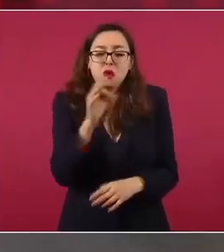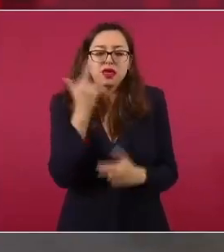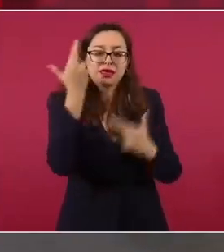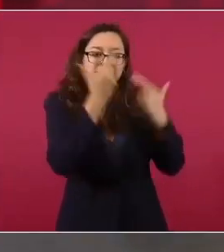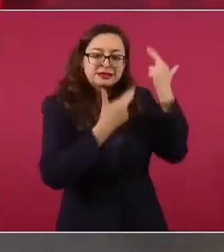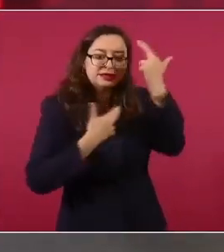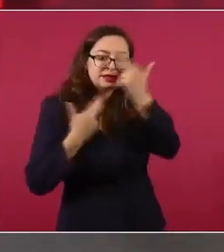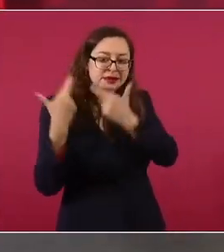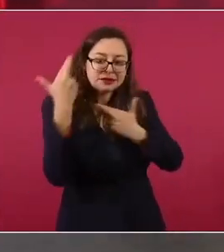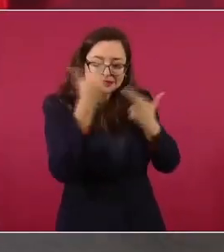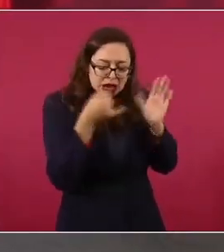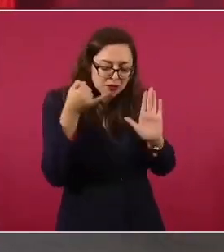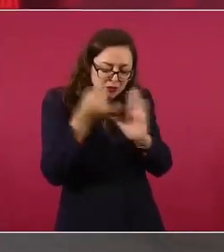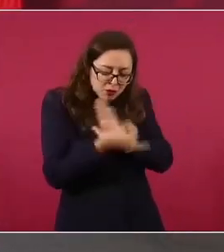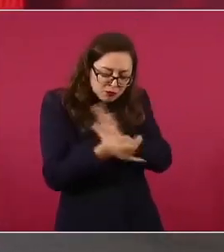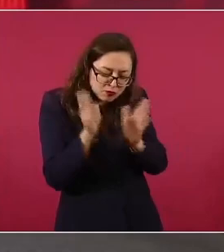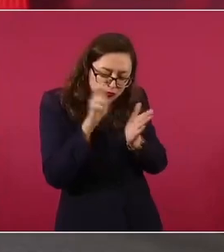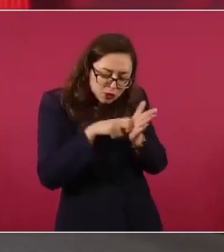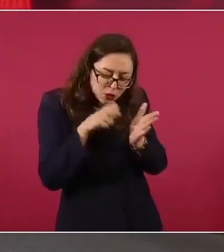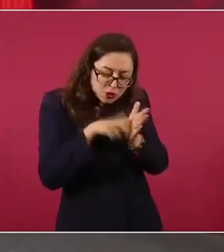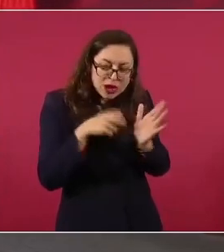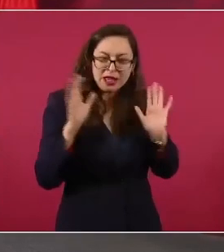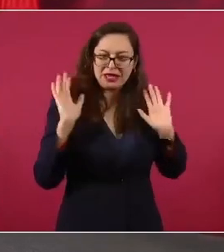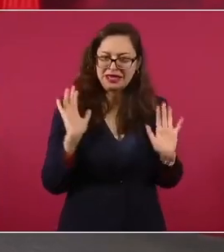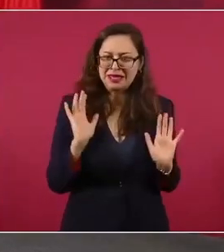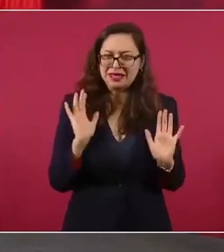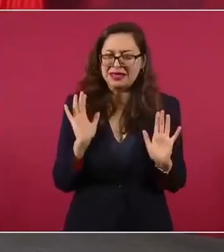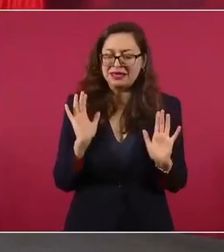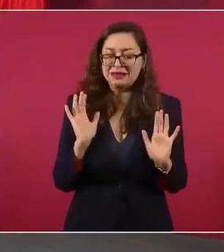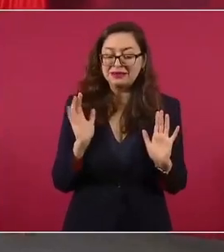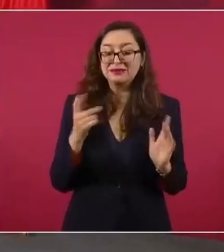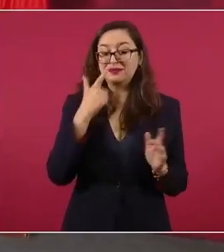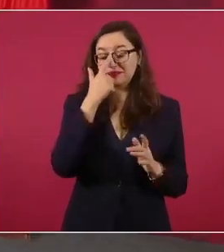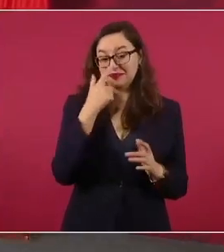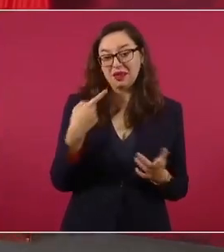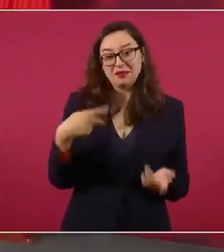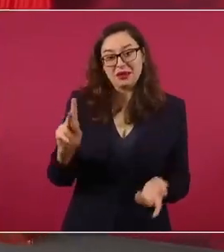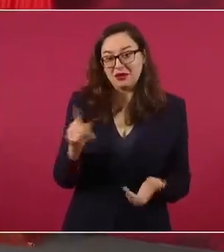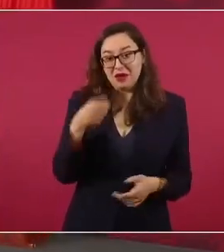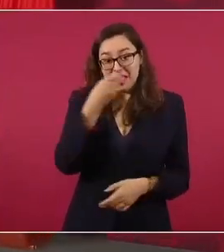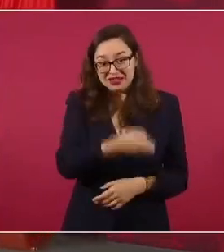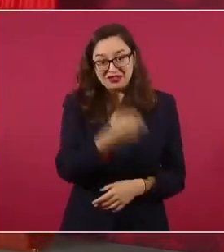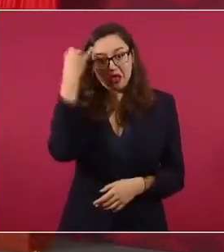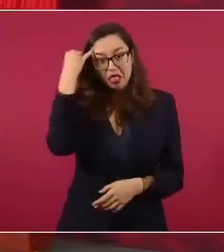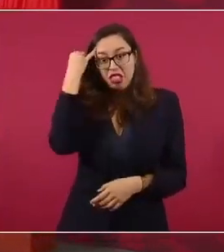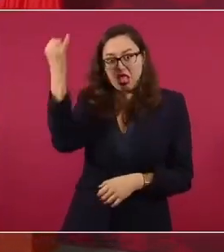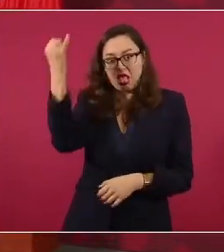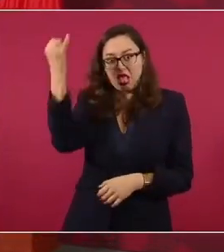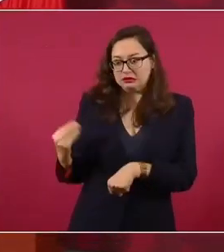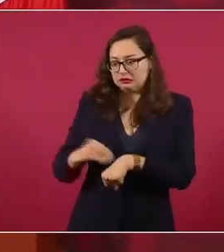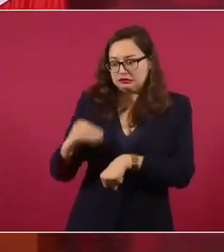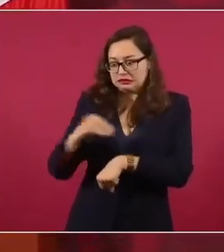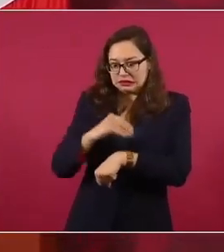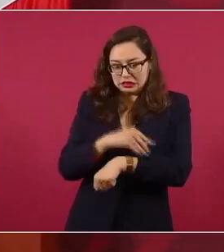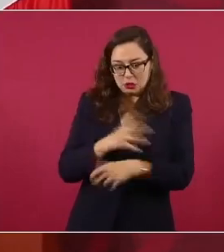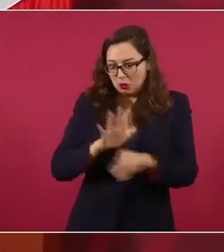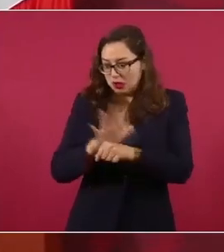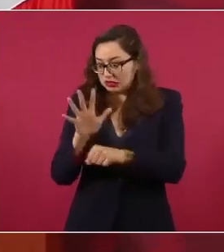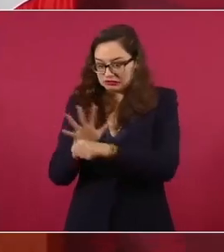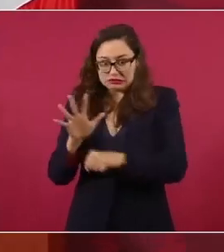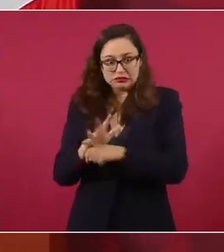Goldenberg es el maestro de todos esos que después se mantuvieron en el INE.